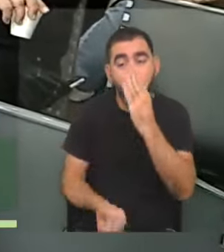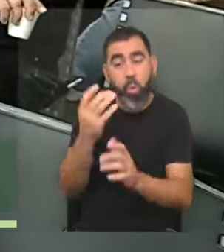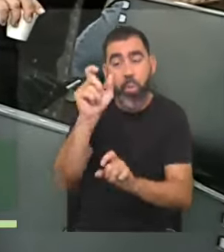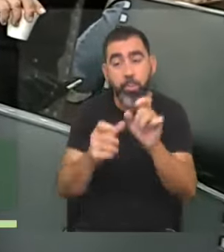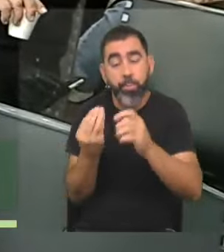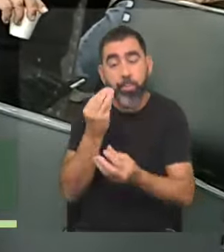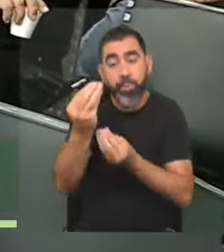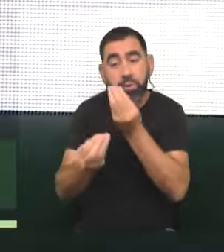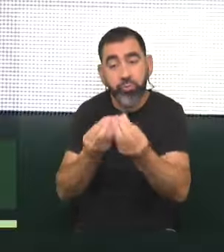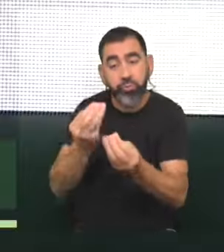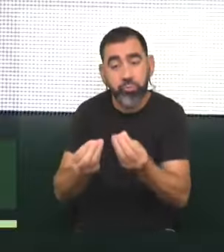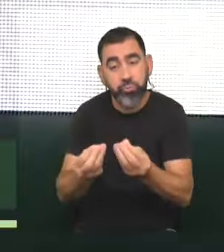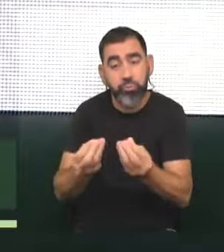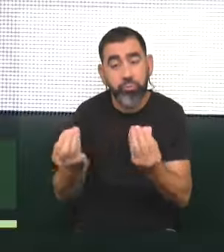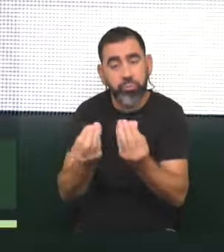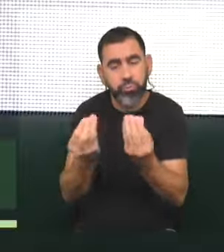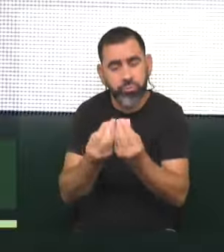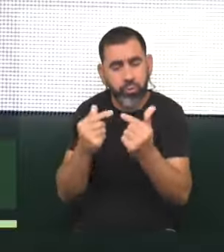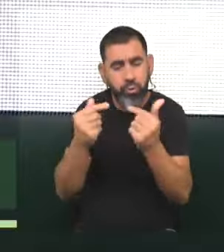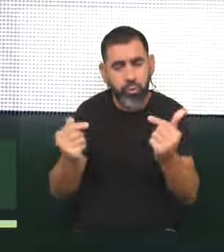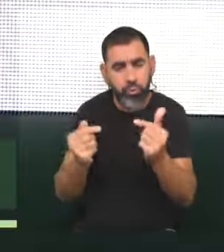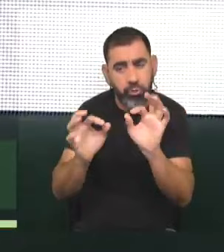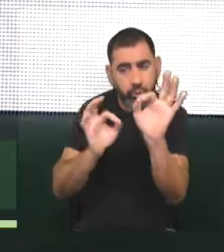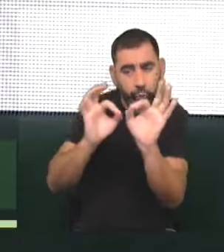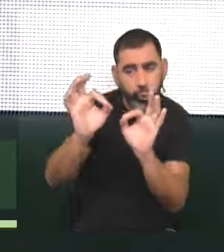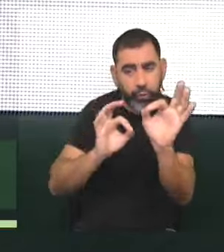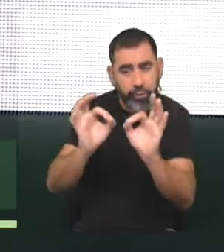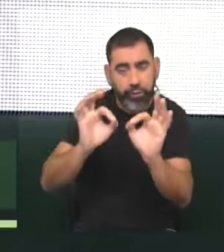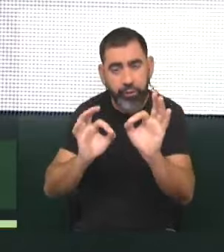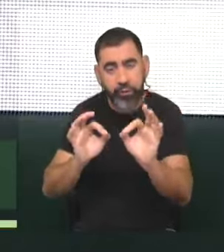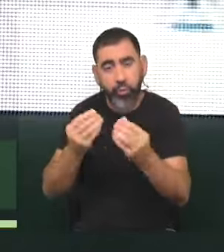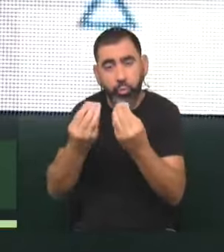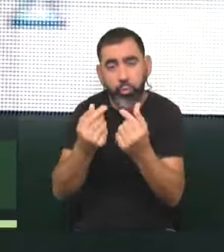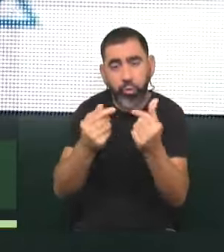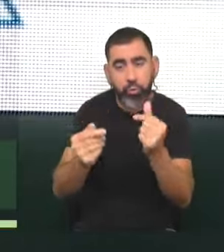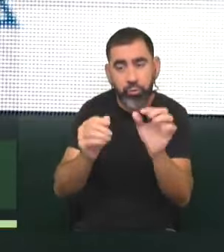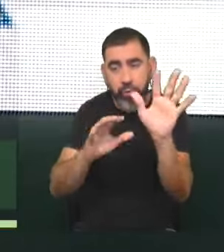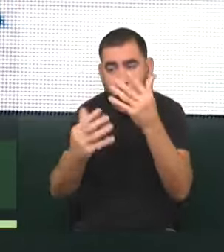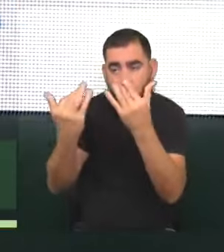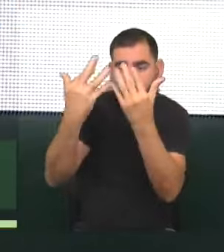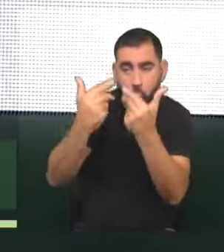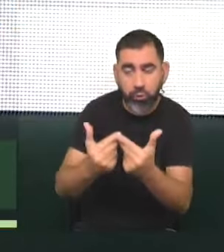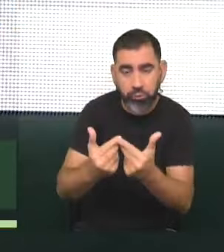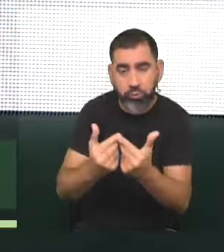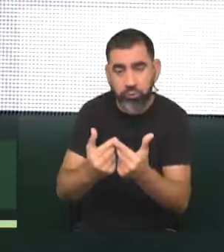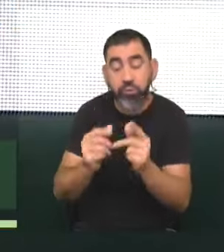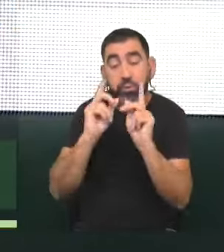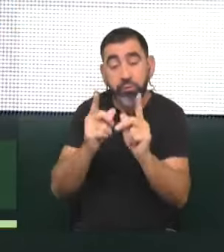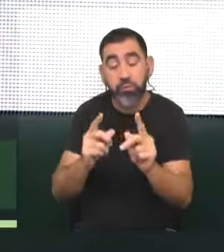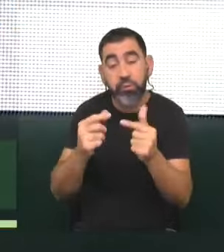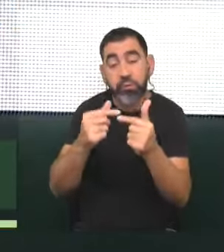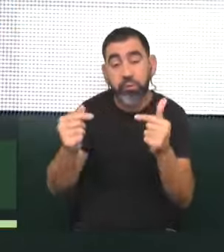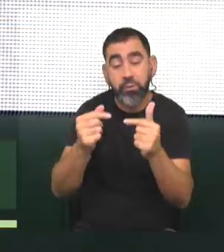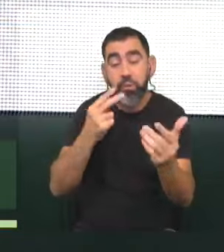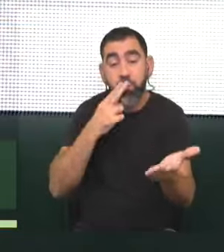sistema y allí hay mucha cosa para para corregir hay mucha cosa para acomodar tiene mucho que ver con toda la